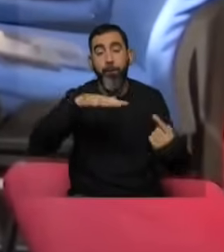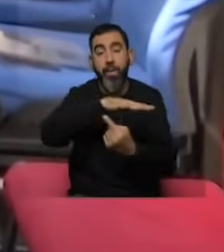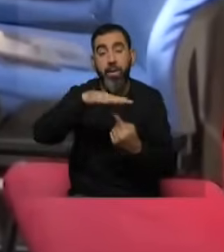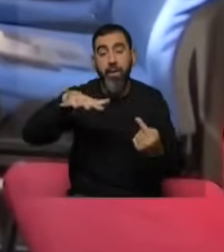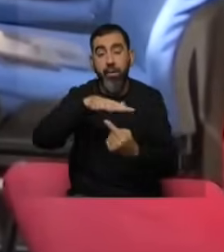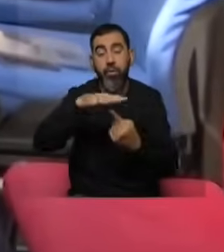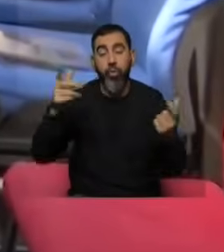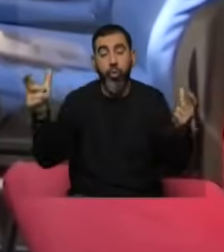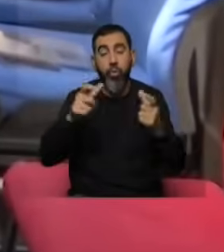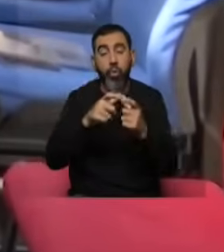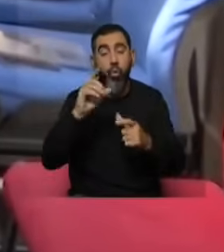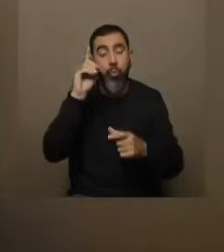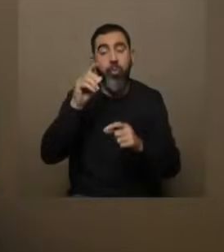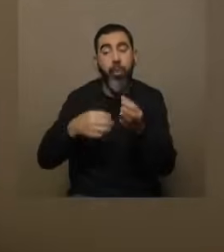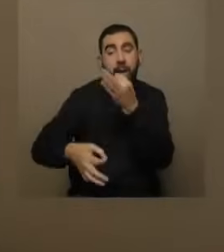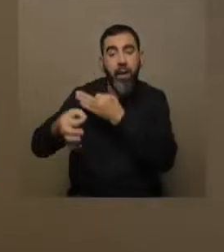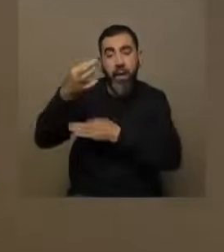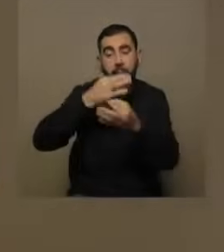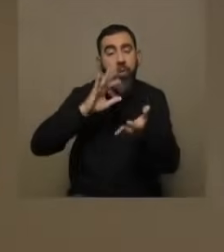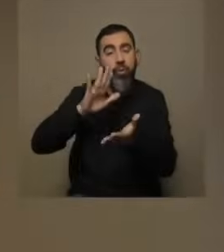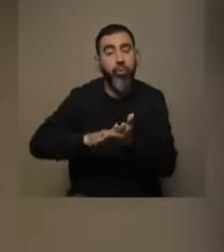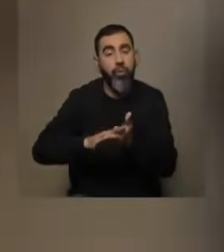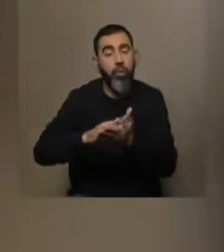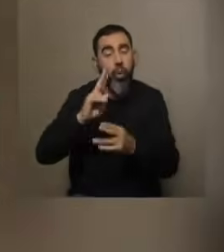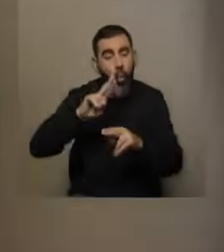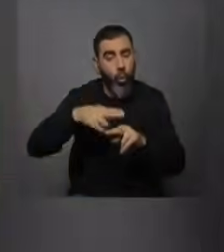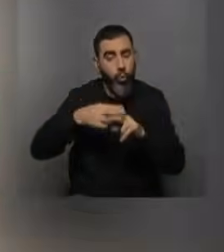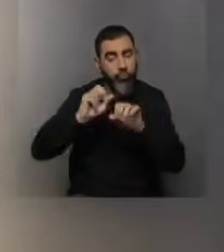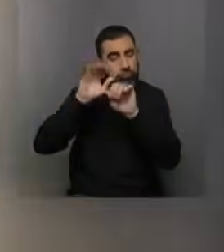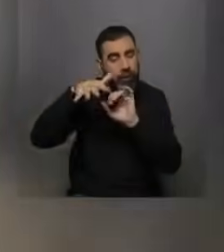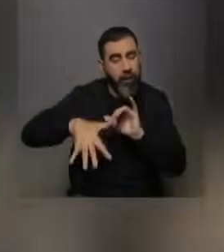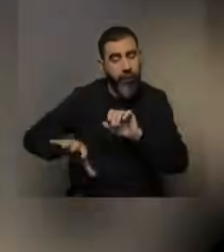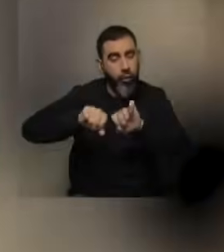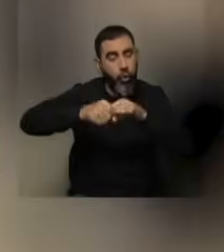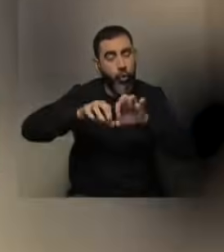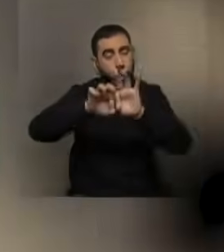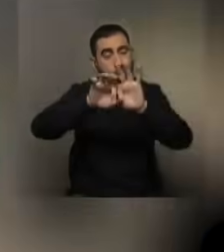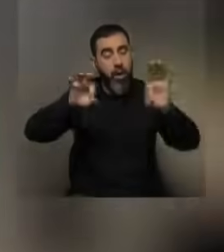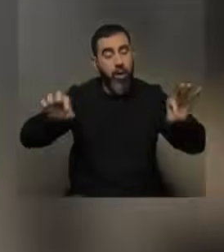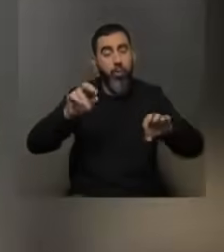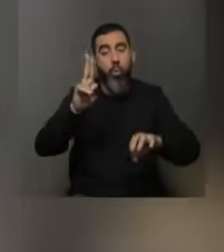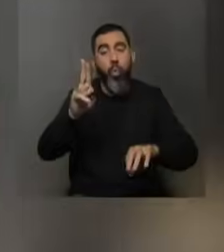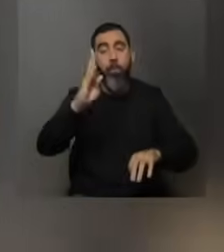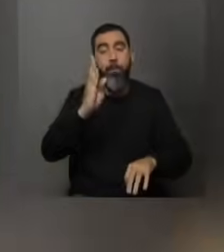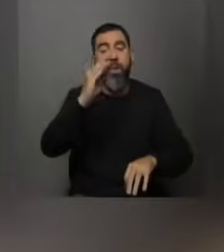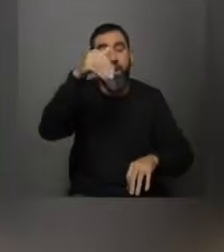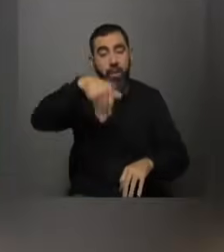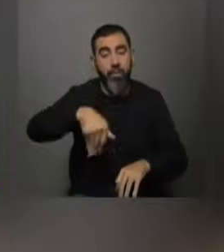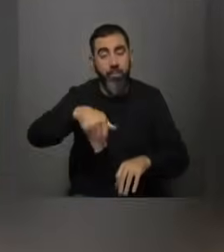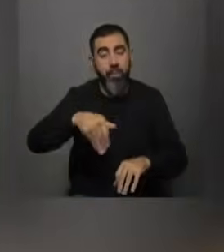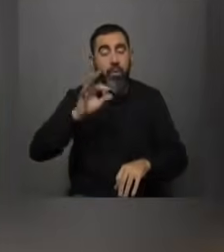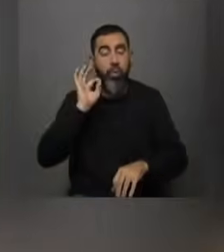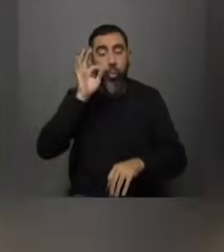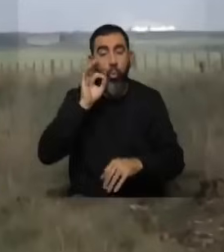buv comisión de diputados para que brinde explicaciones sobre el nuevo derrame a raíz de la rotura de una cañería de la planta de upm ubicada en